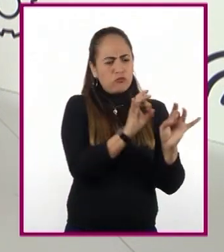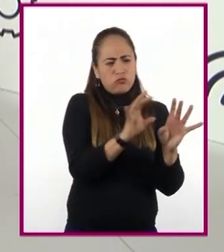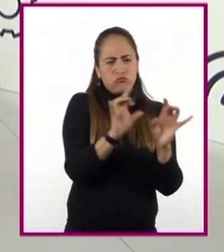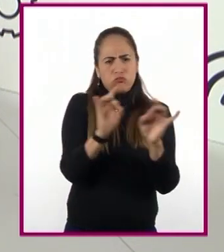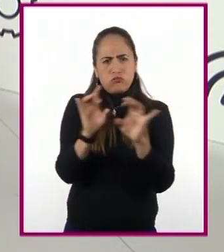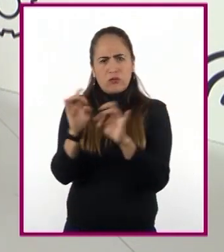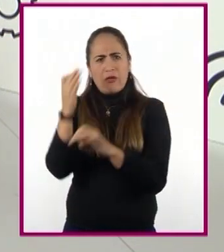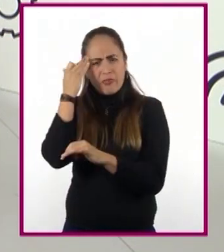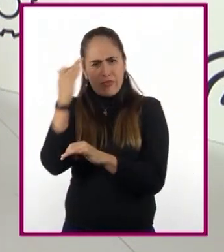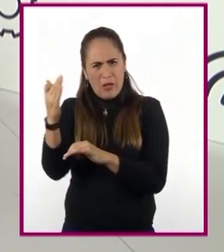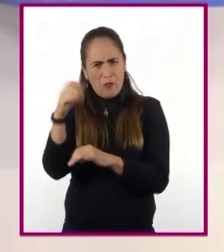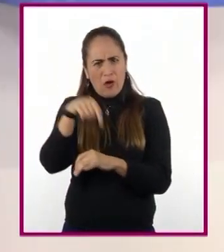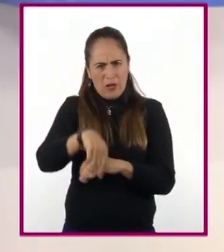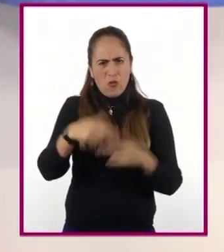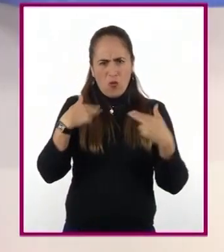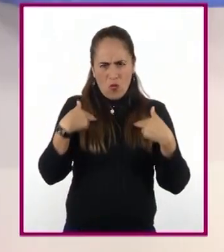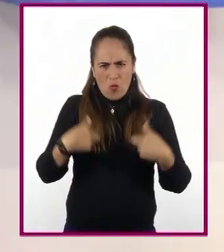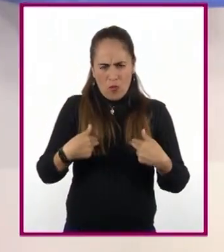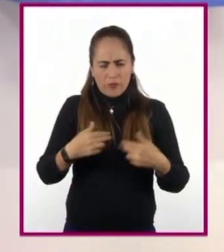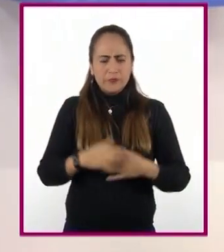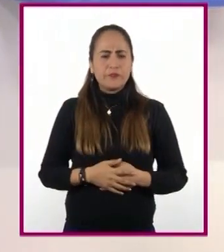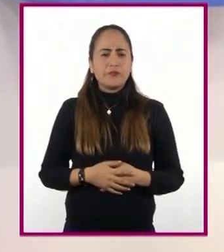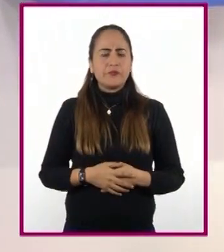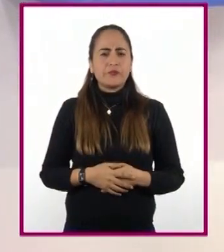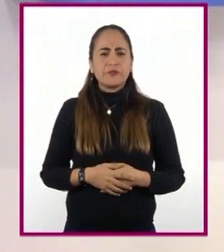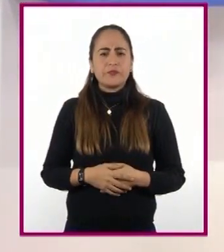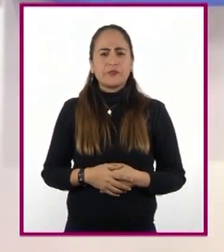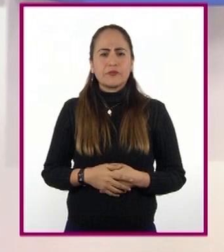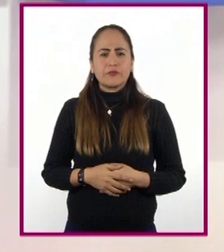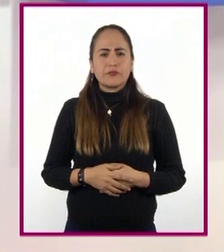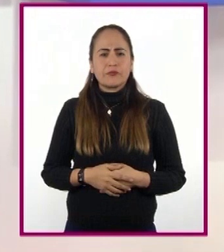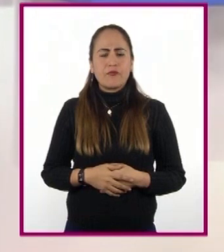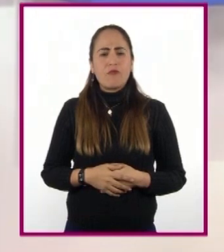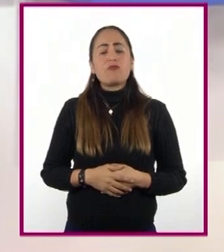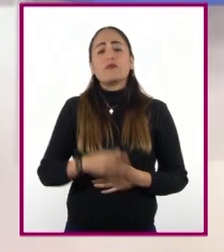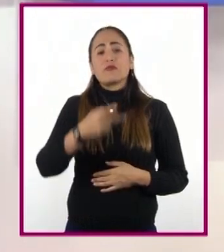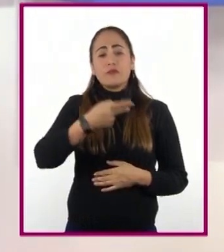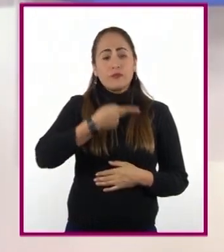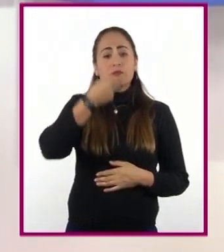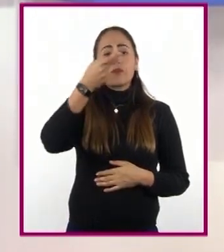históricos de la humanidad. Pasamos por la transmisión oral, que